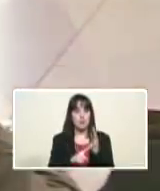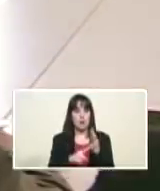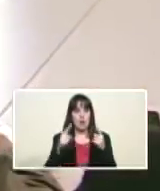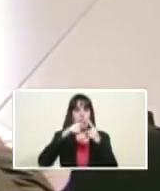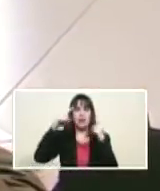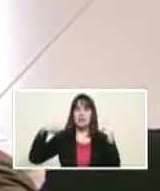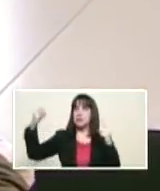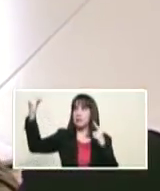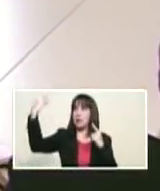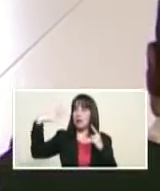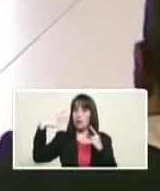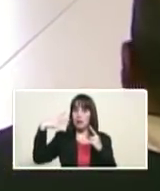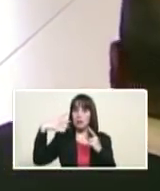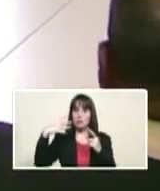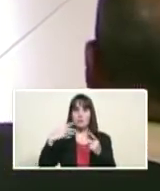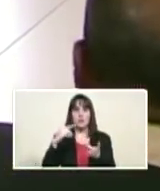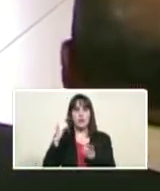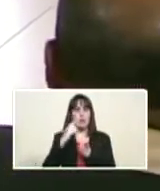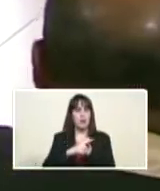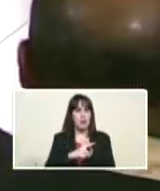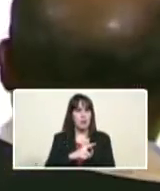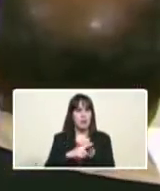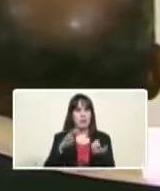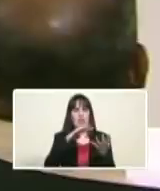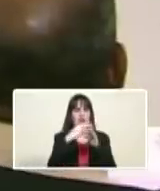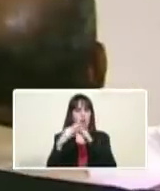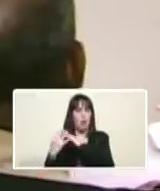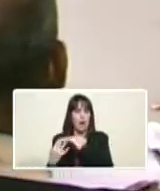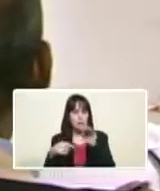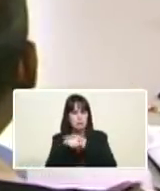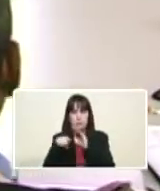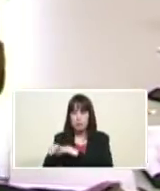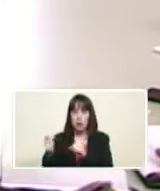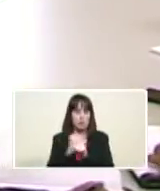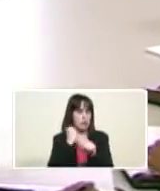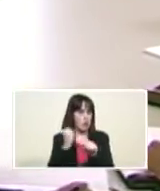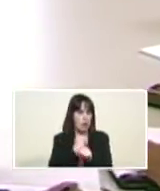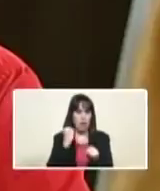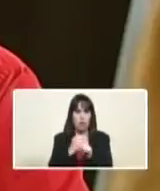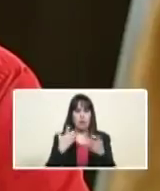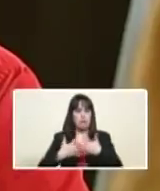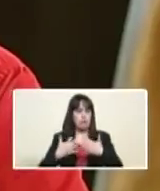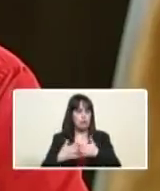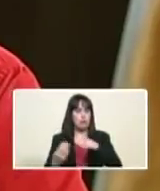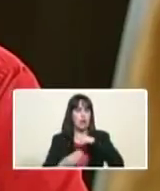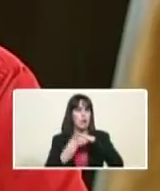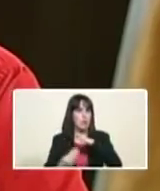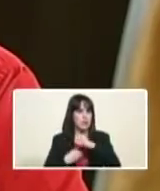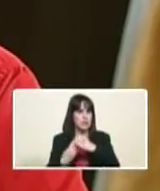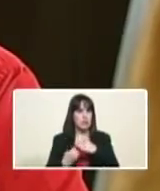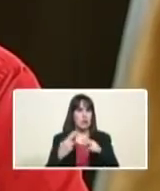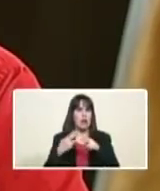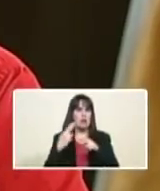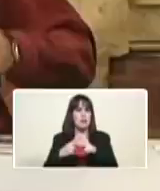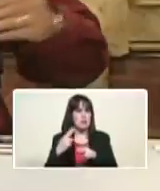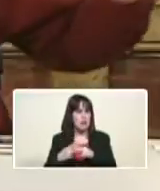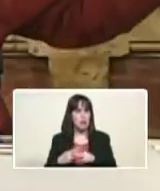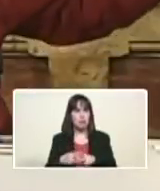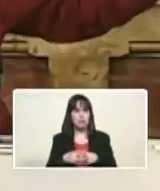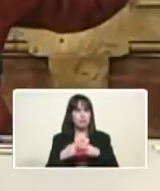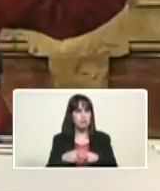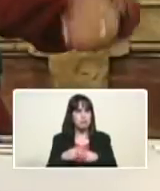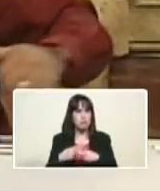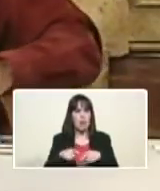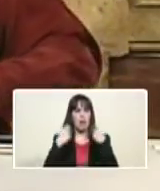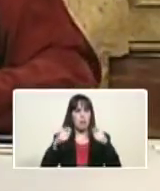electricidad, a los trabajadores de los barrios, a los trabajadores de las industrias básicas, del hierro, del aluminio, de las